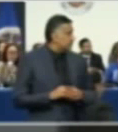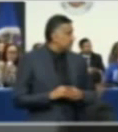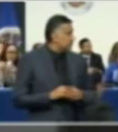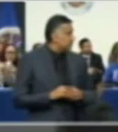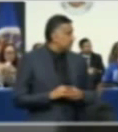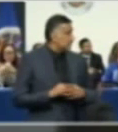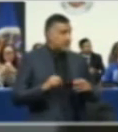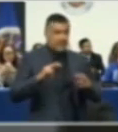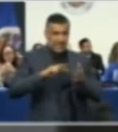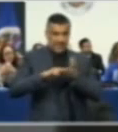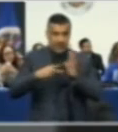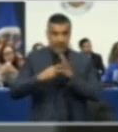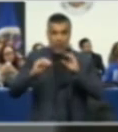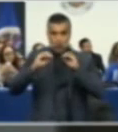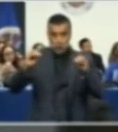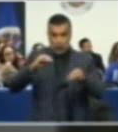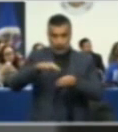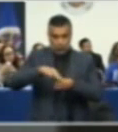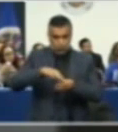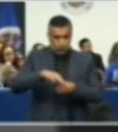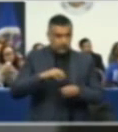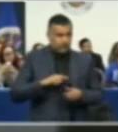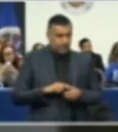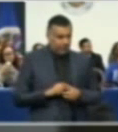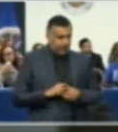Yo voto.